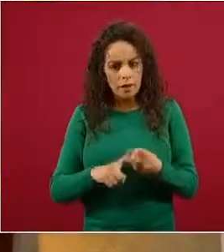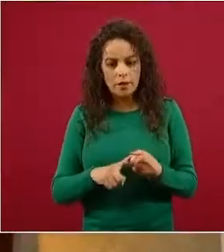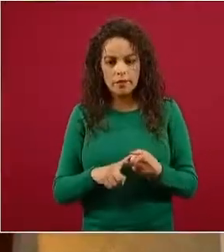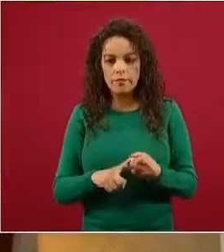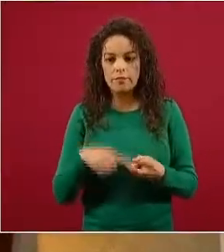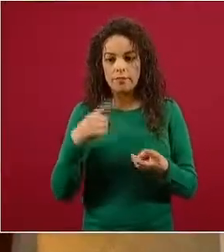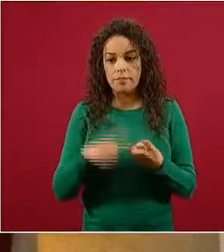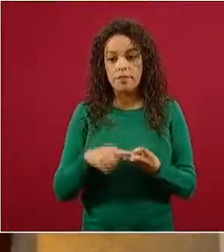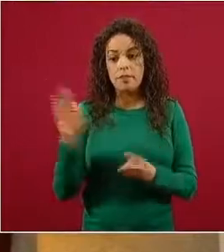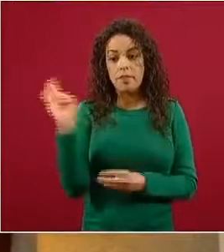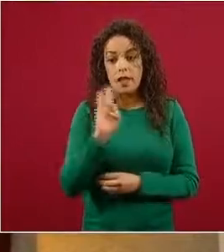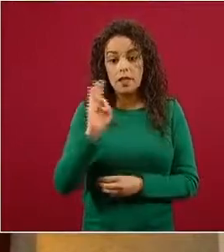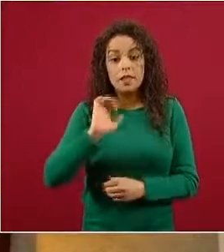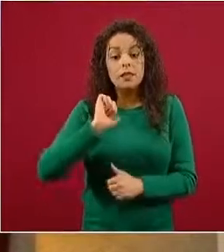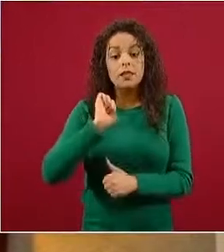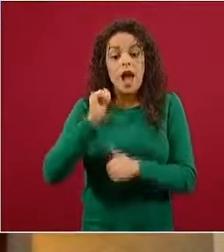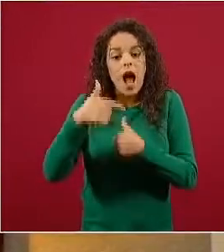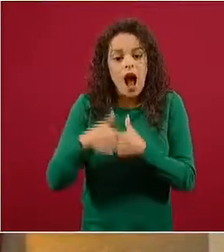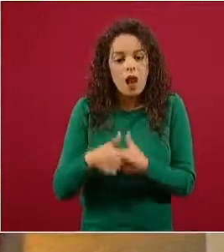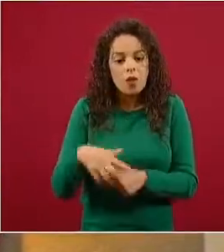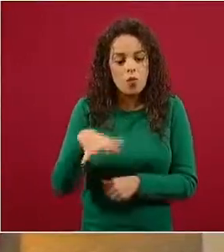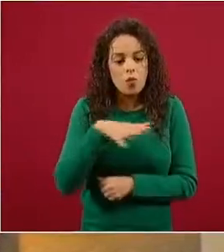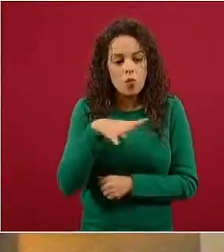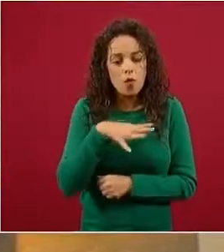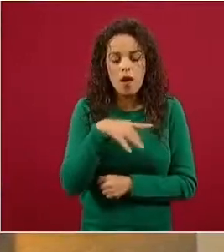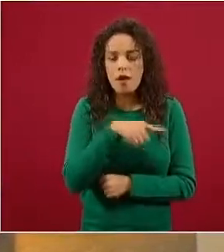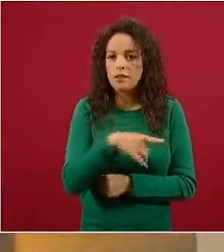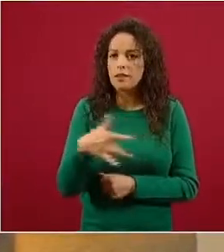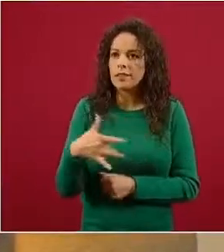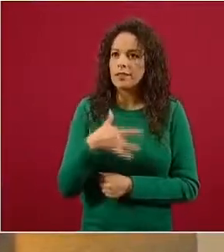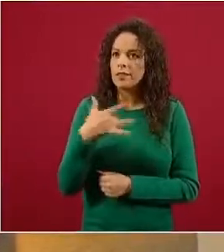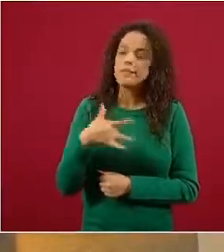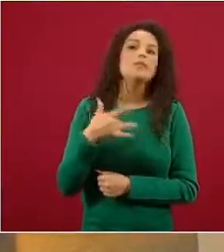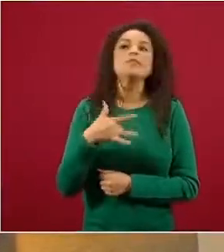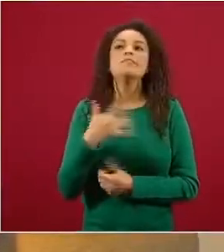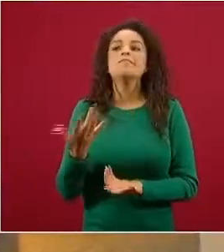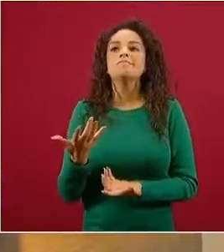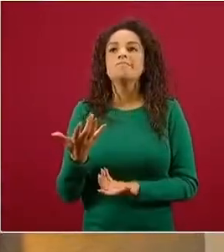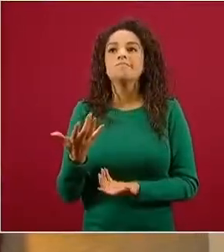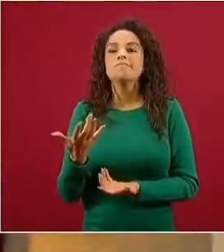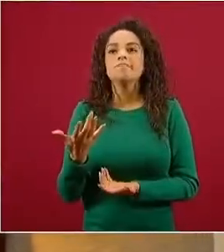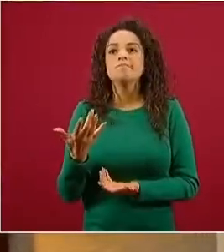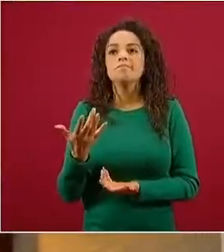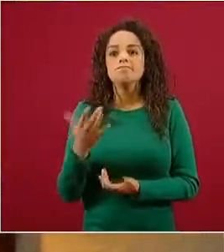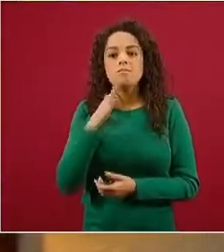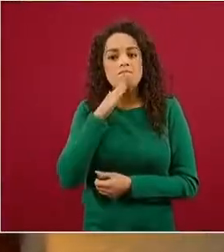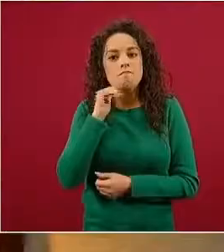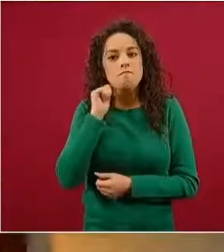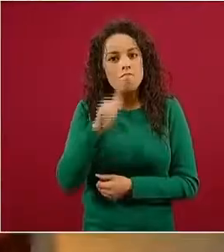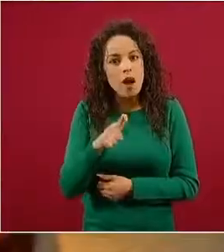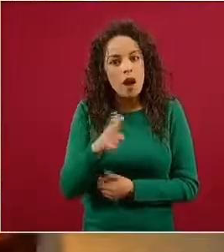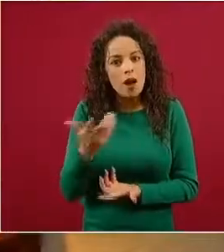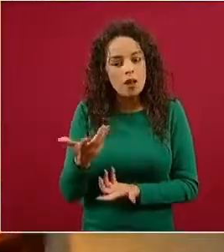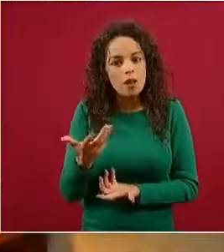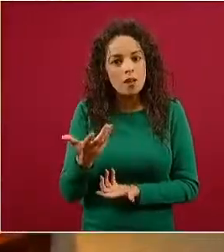sus actividades, a sus tareas previas e integrar este proceso de duelo a su vida cotidiana. El duelo realmente no